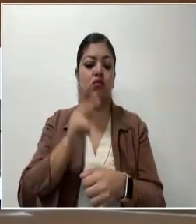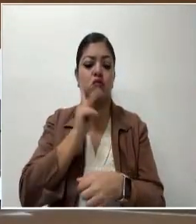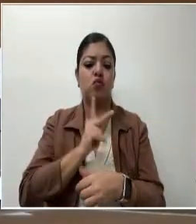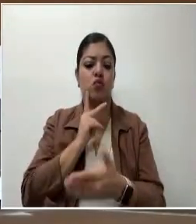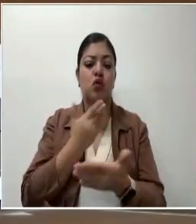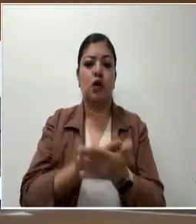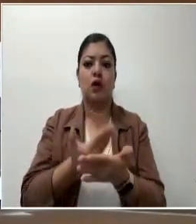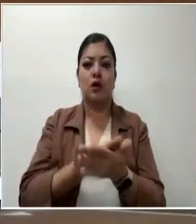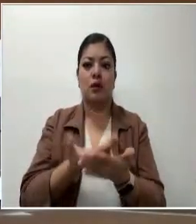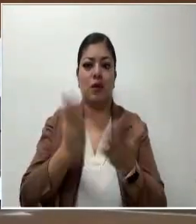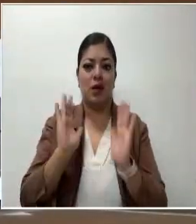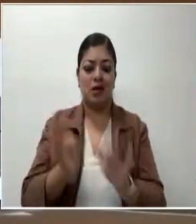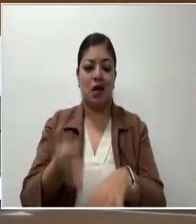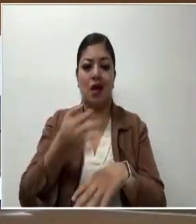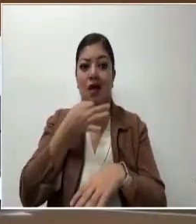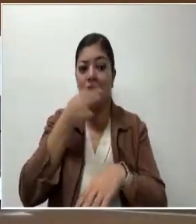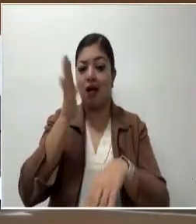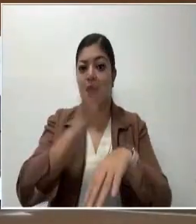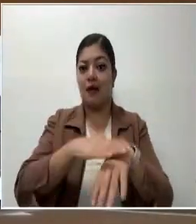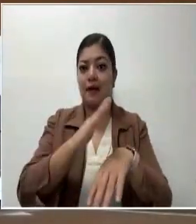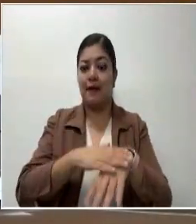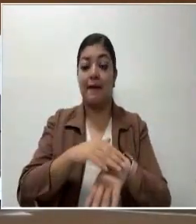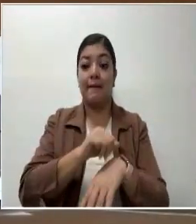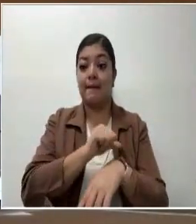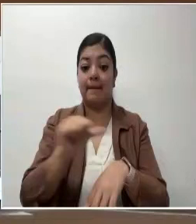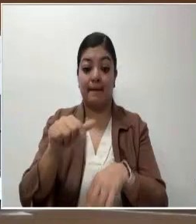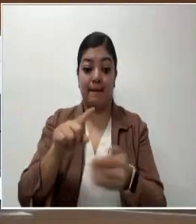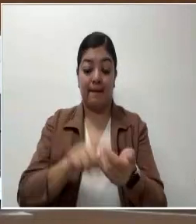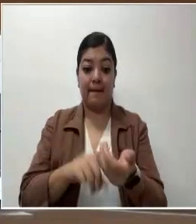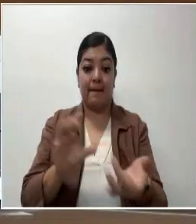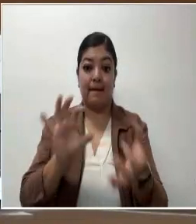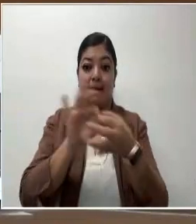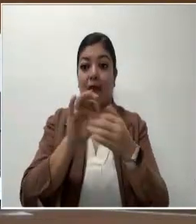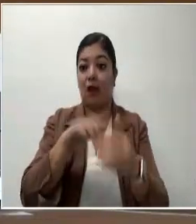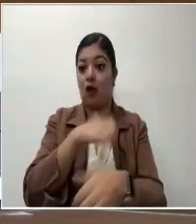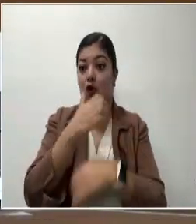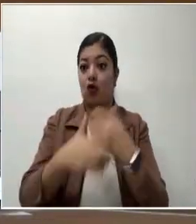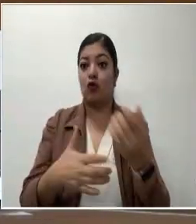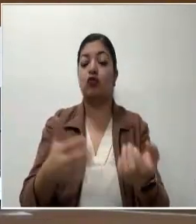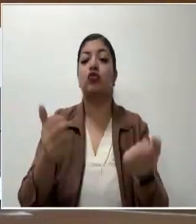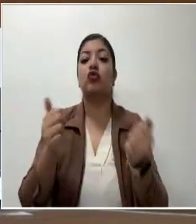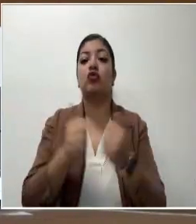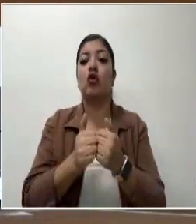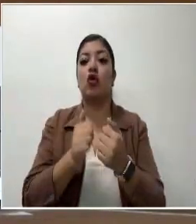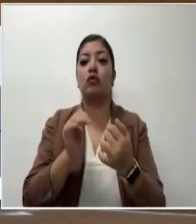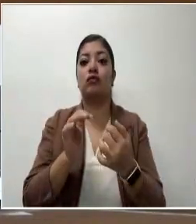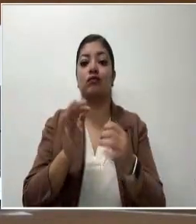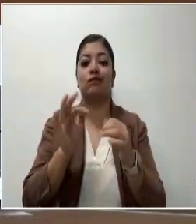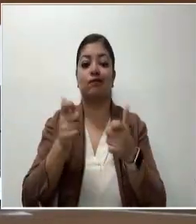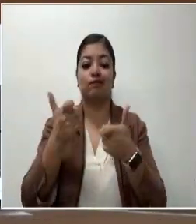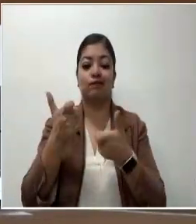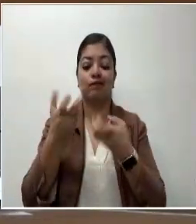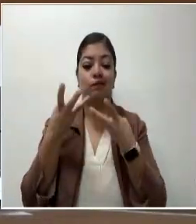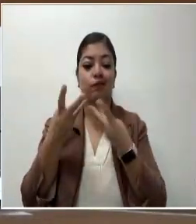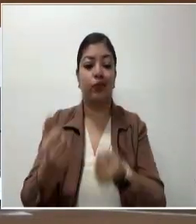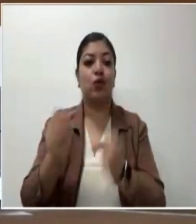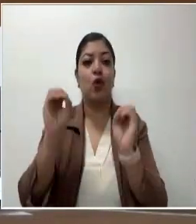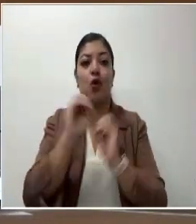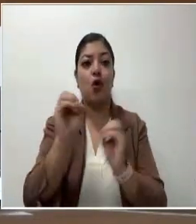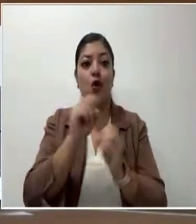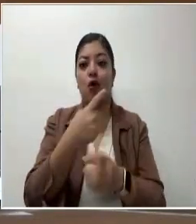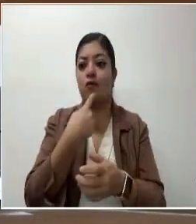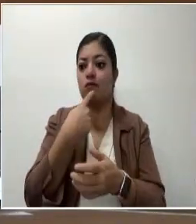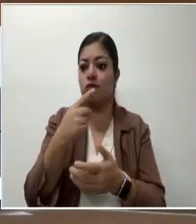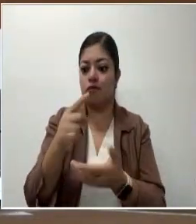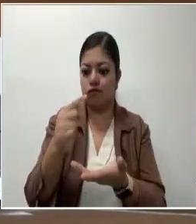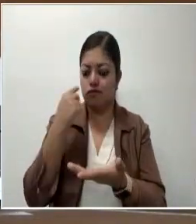fueron formuladas en relación con las conclusiones vinculadas con los egresos no reportados así como que con